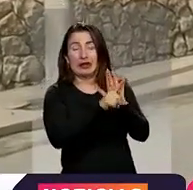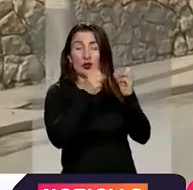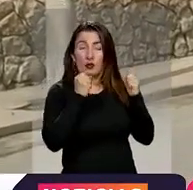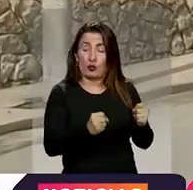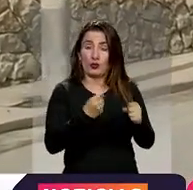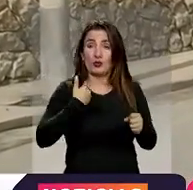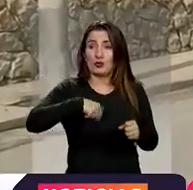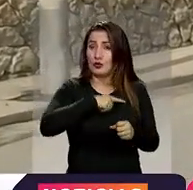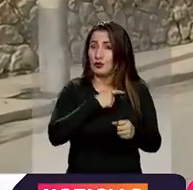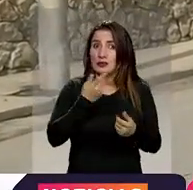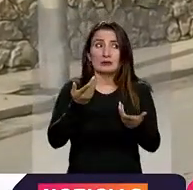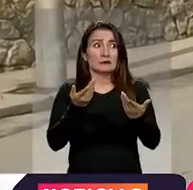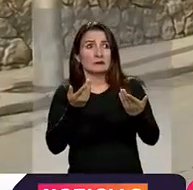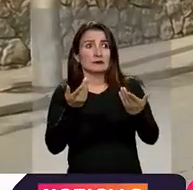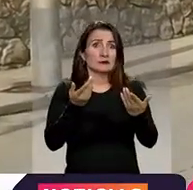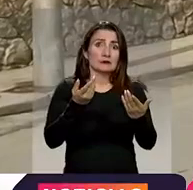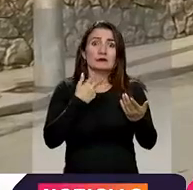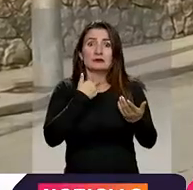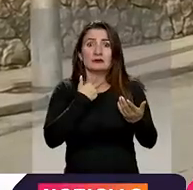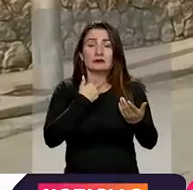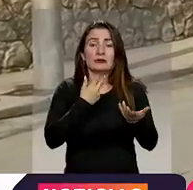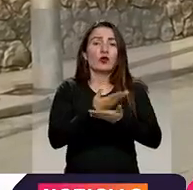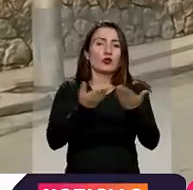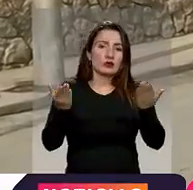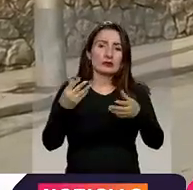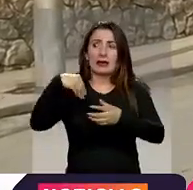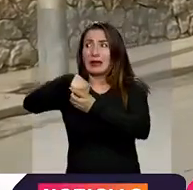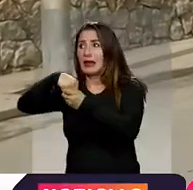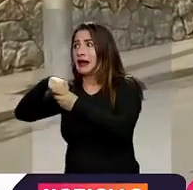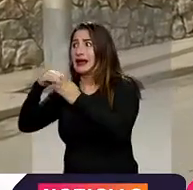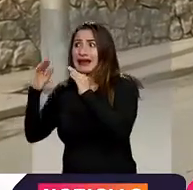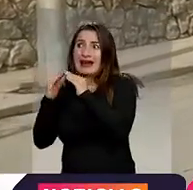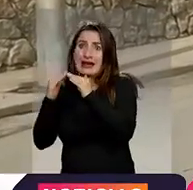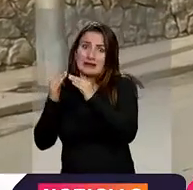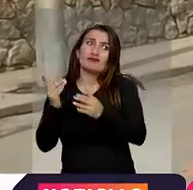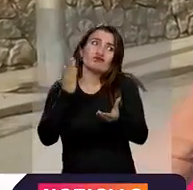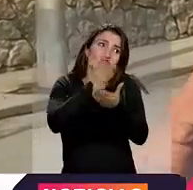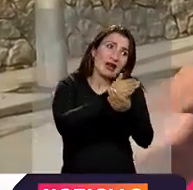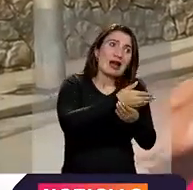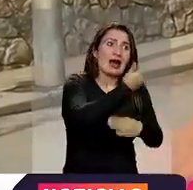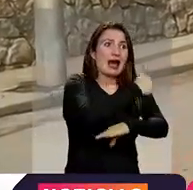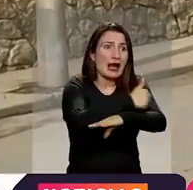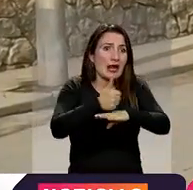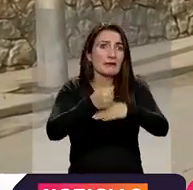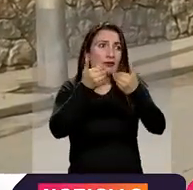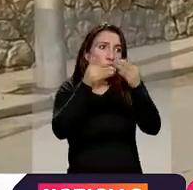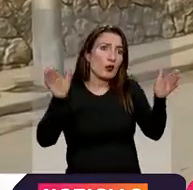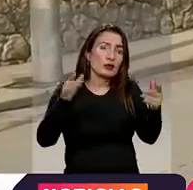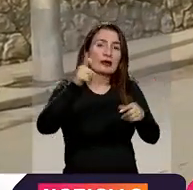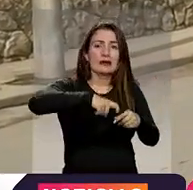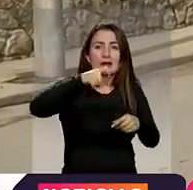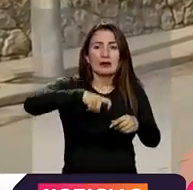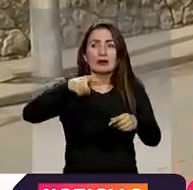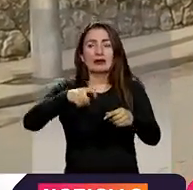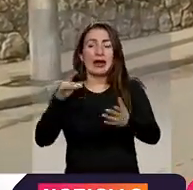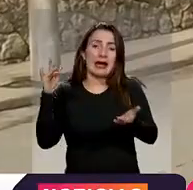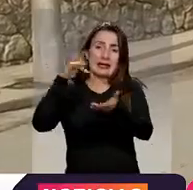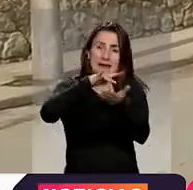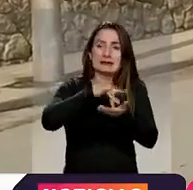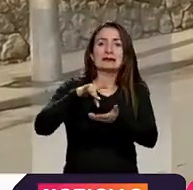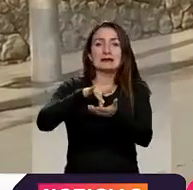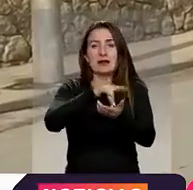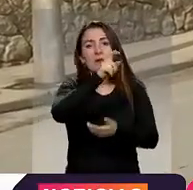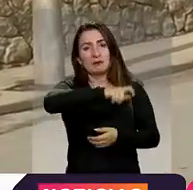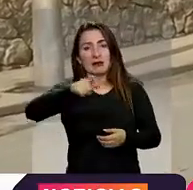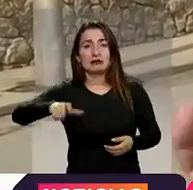duras para nosotros no estaba enseñados a estar encerrados sabemos que hay una crisis salud pero vemos abundante el asistencia a